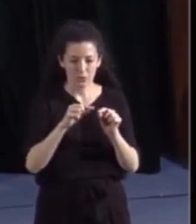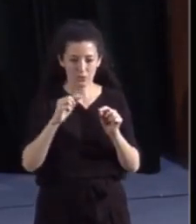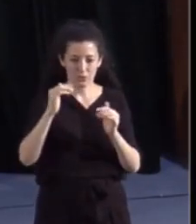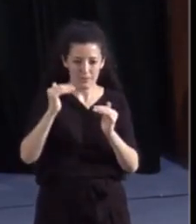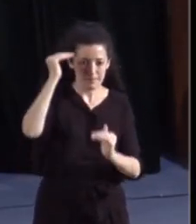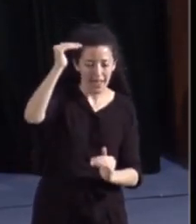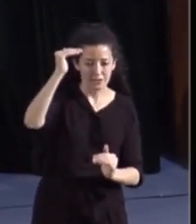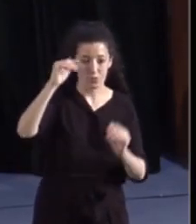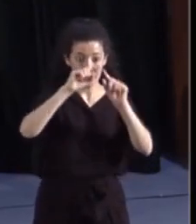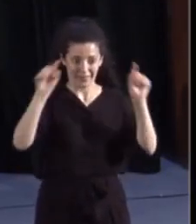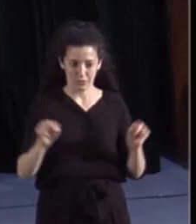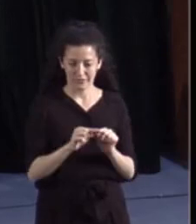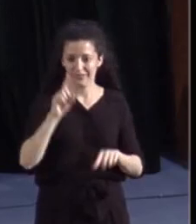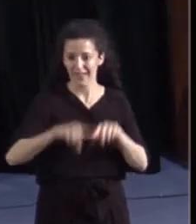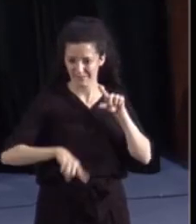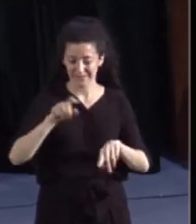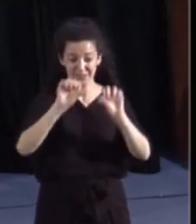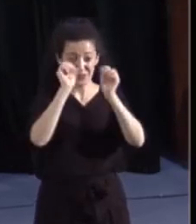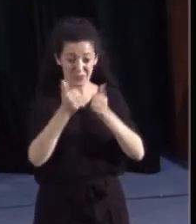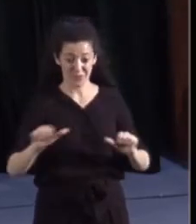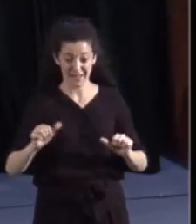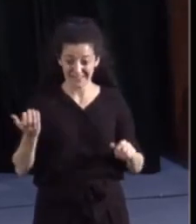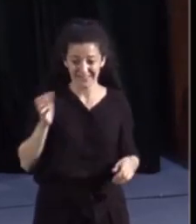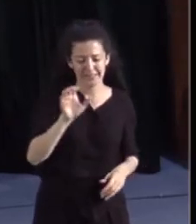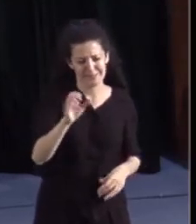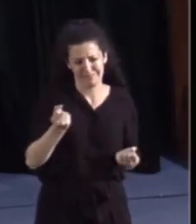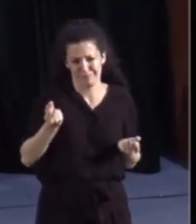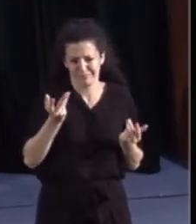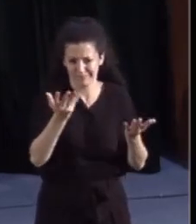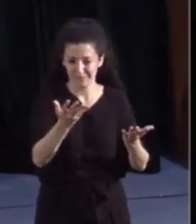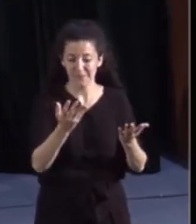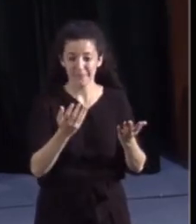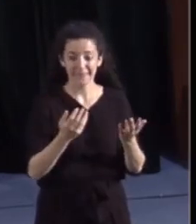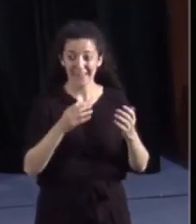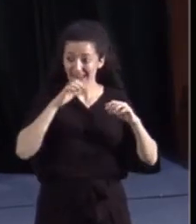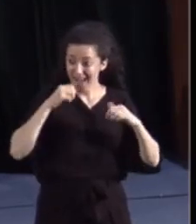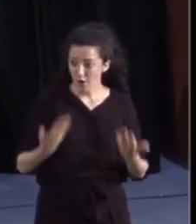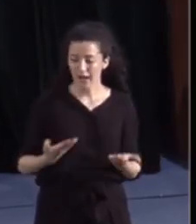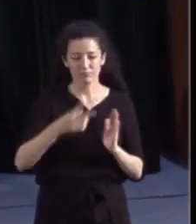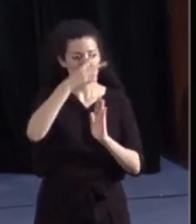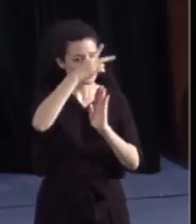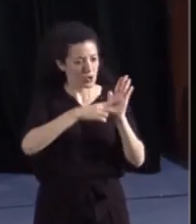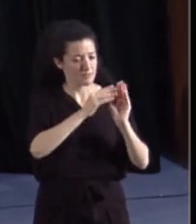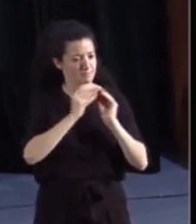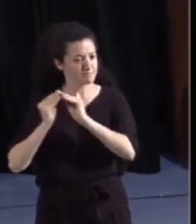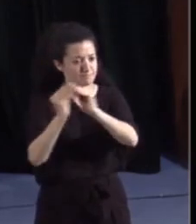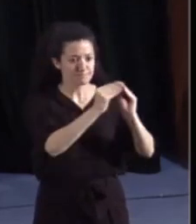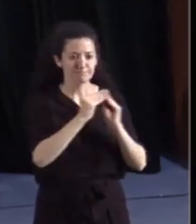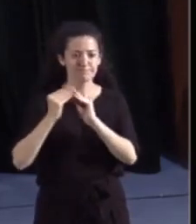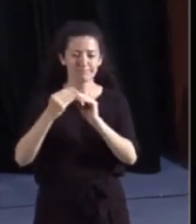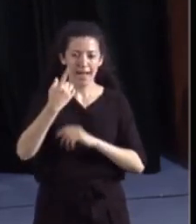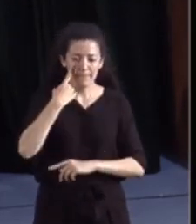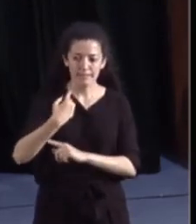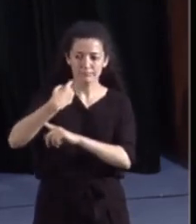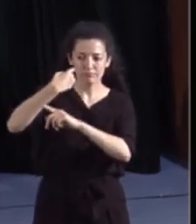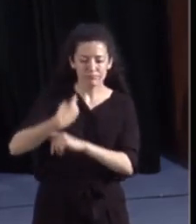muchos parámetros, muchas formas de inserción. No existen actualmente estándares que digan qué parámetros son los óptimos